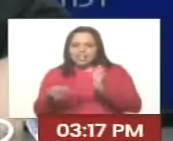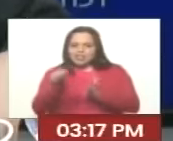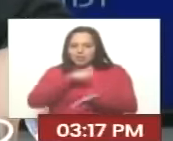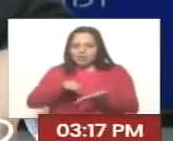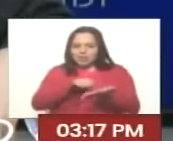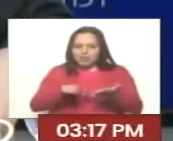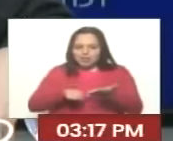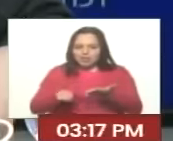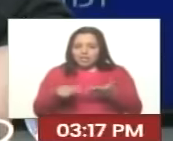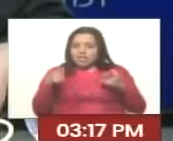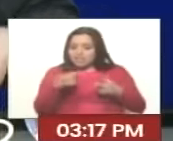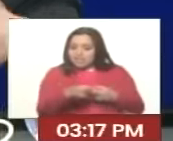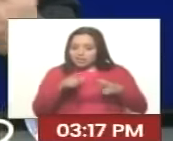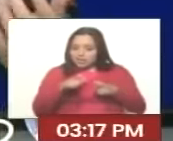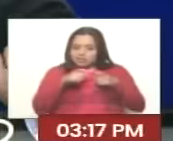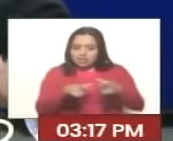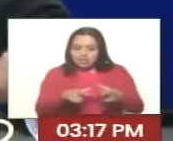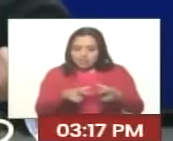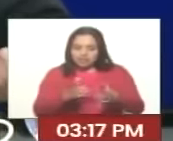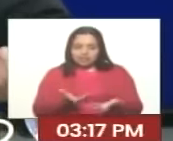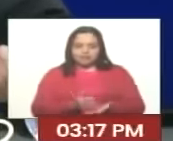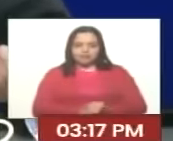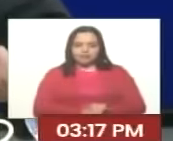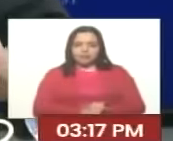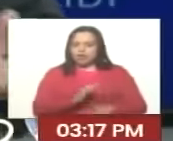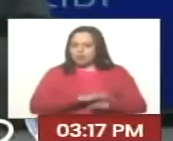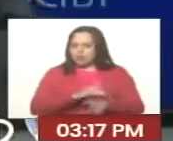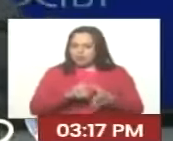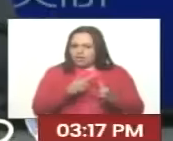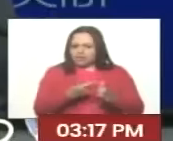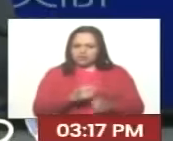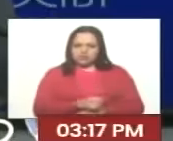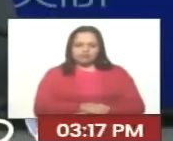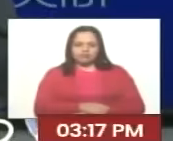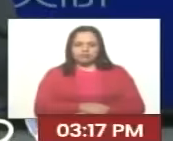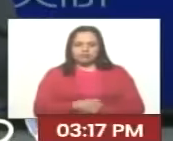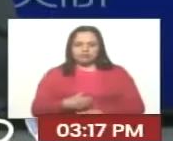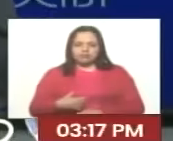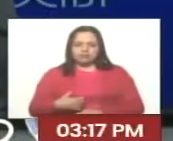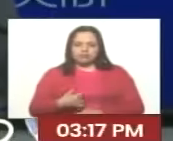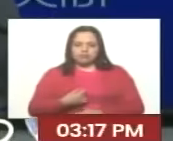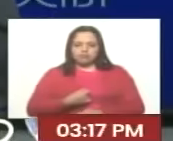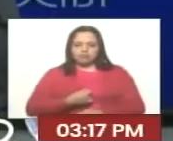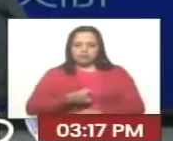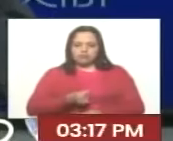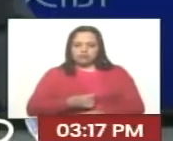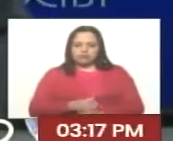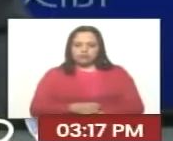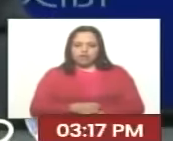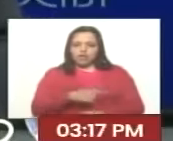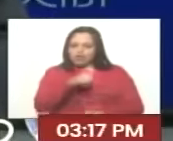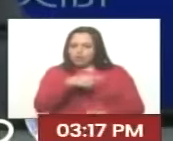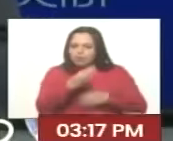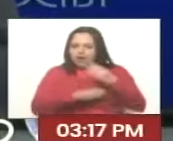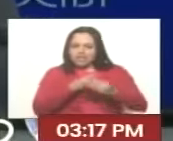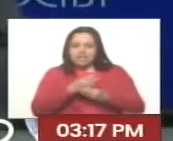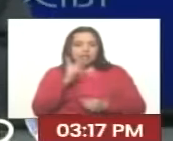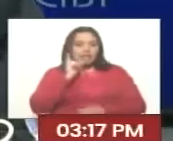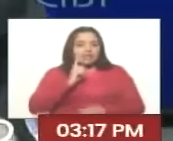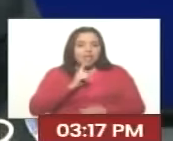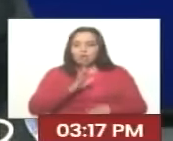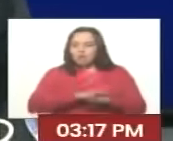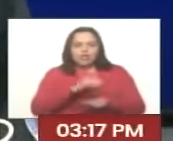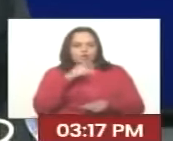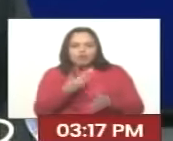esos álbumes. Porque entonces imagínate, tú vas a falsificar, porque él no mostró